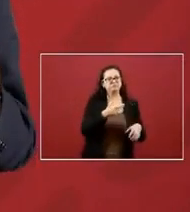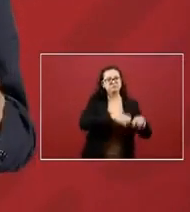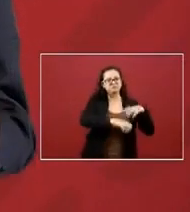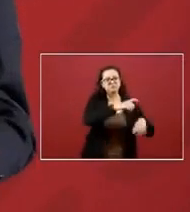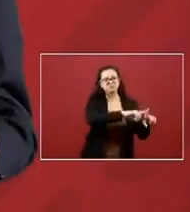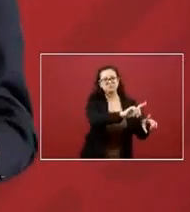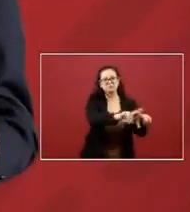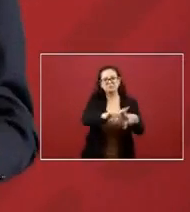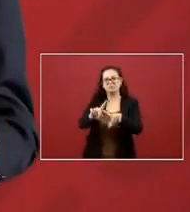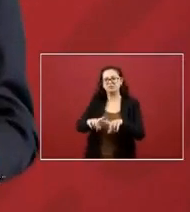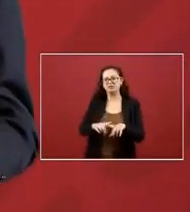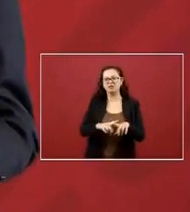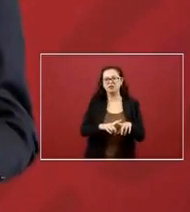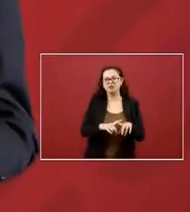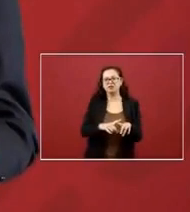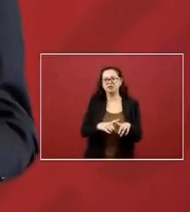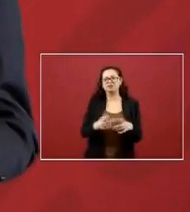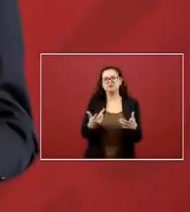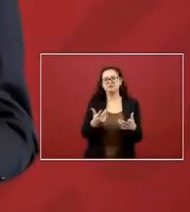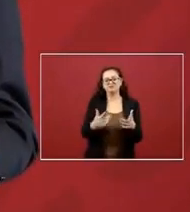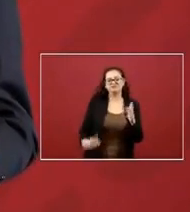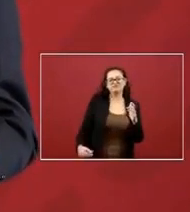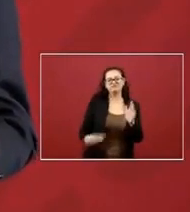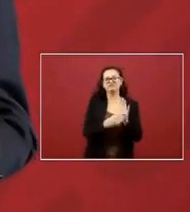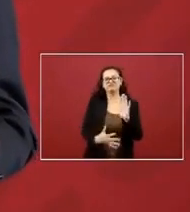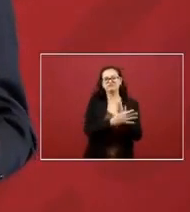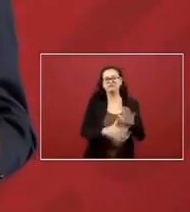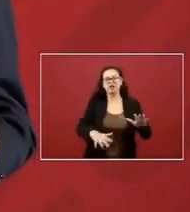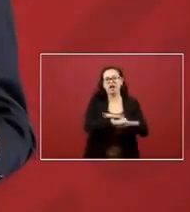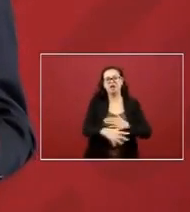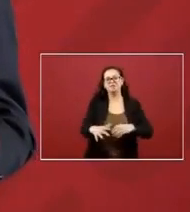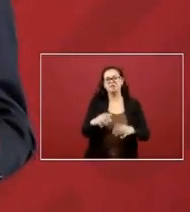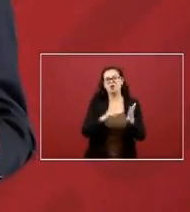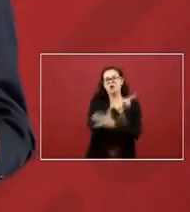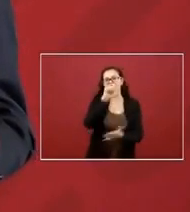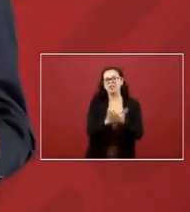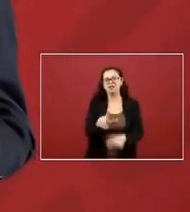ese andamiaje fue la llamada reforma energética,